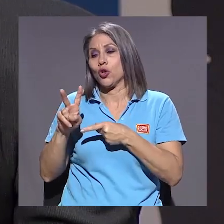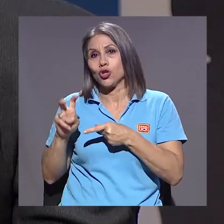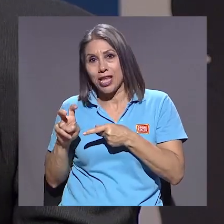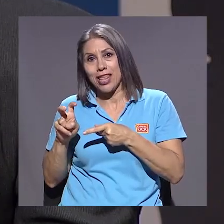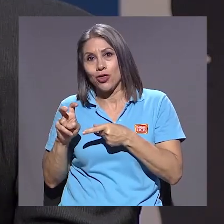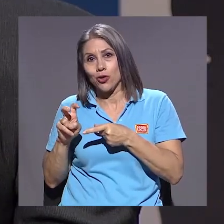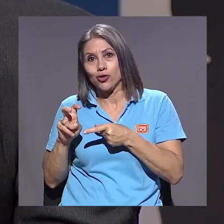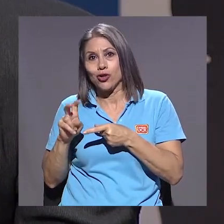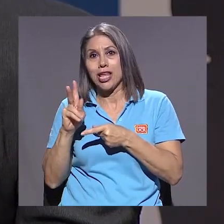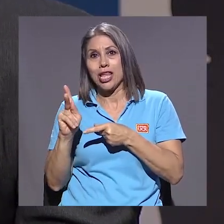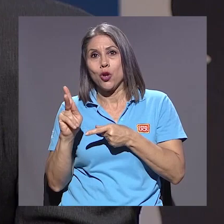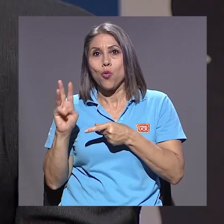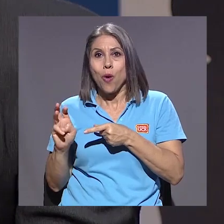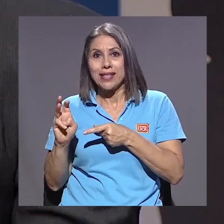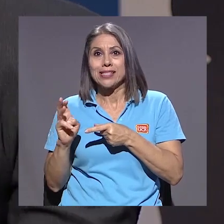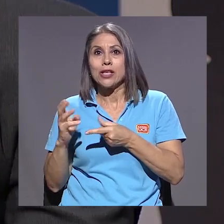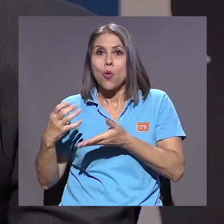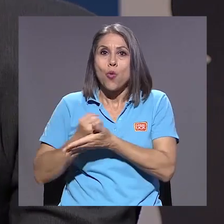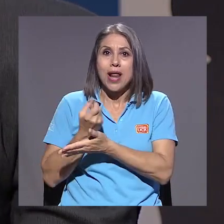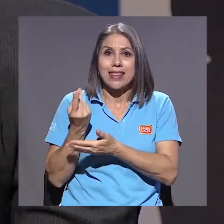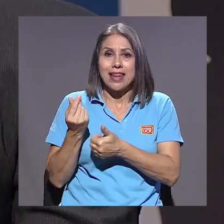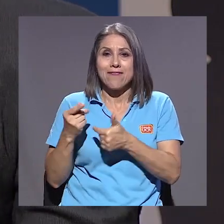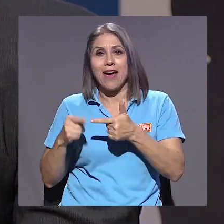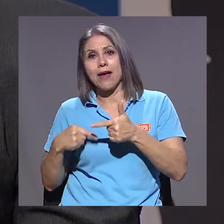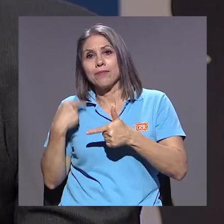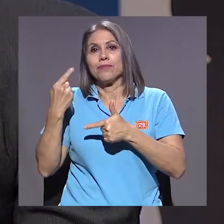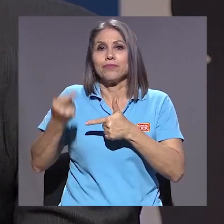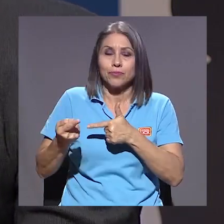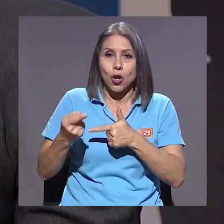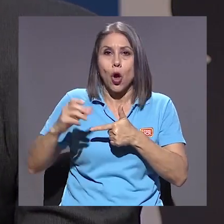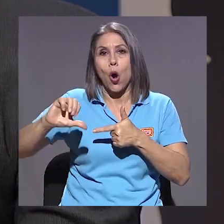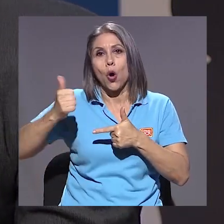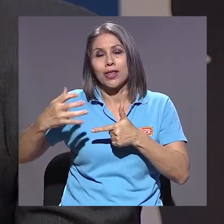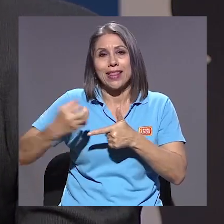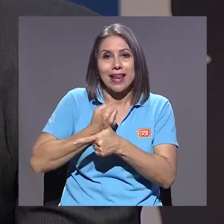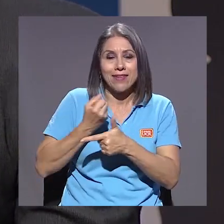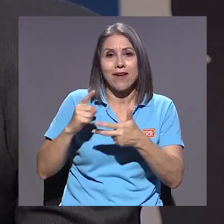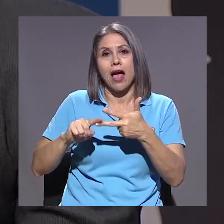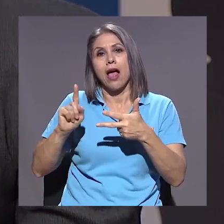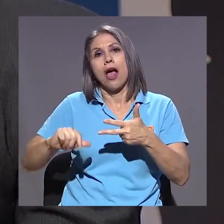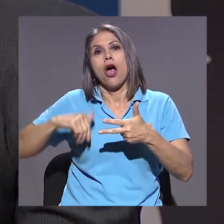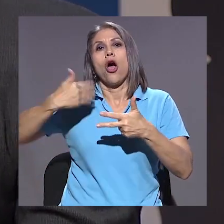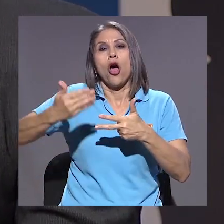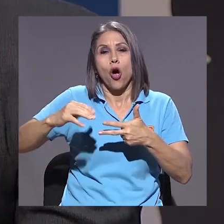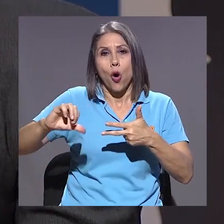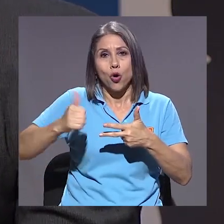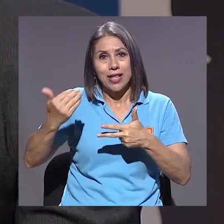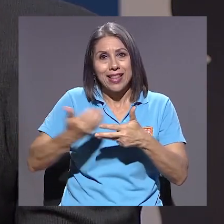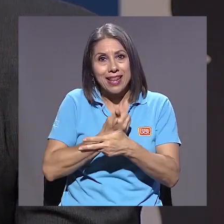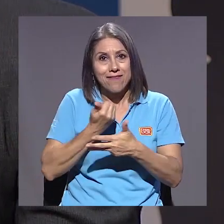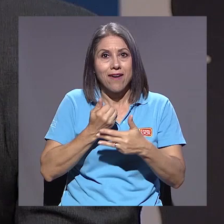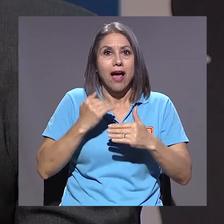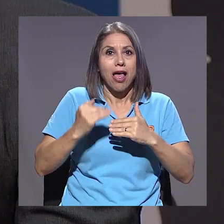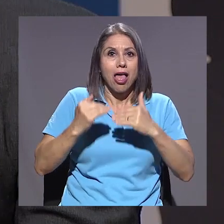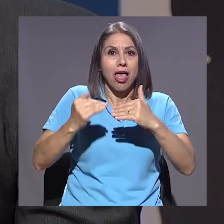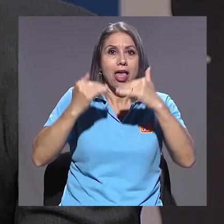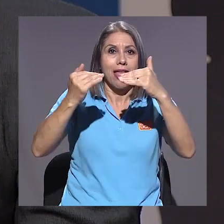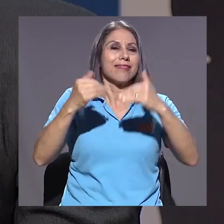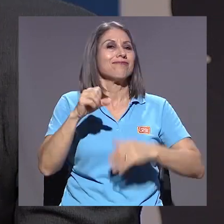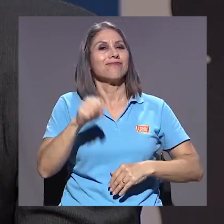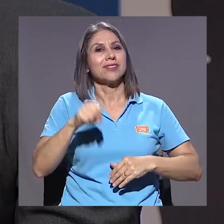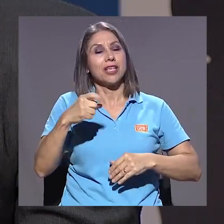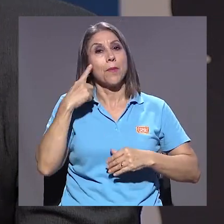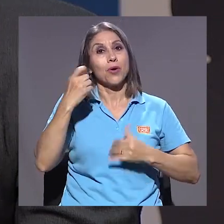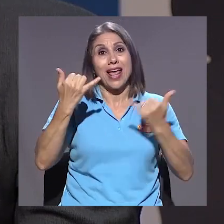este es un reto muy importante. ¿Por qué? Primero, la estructura de las familias se ha modificado. Existen personas de 200 kilovatios o menos